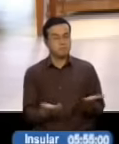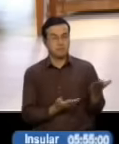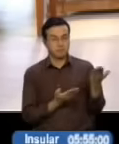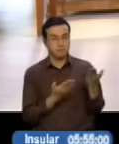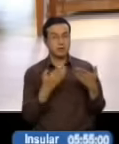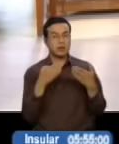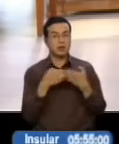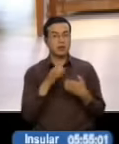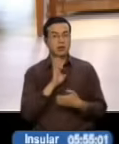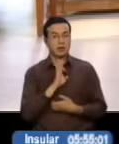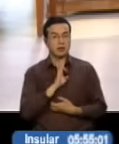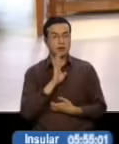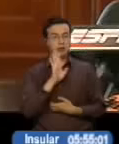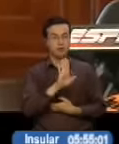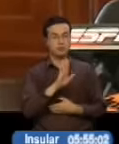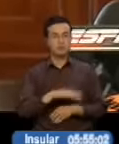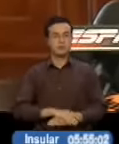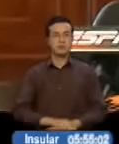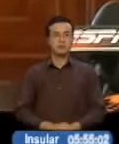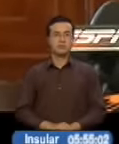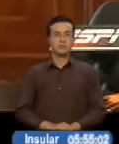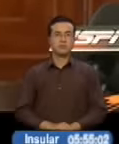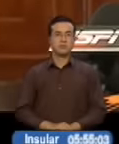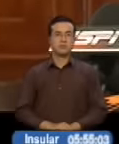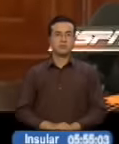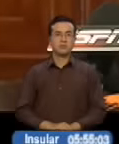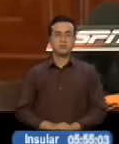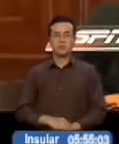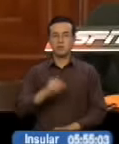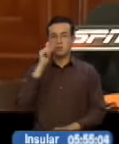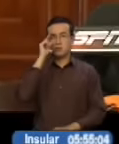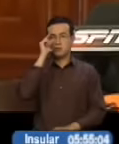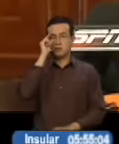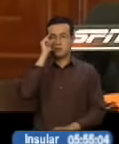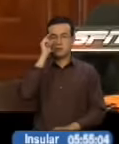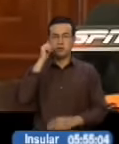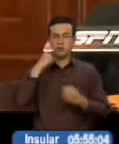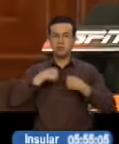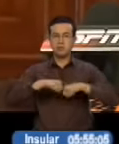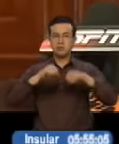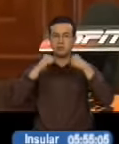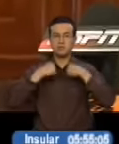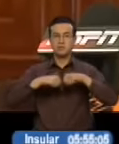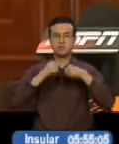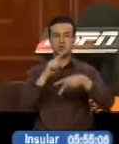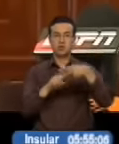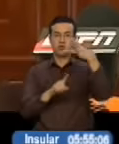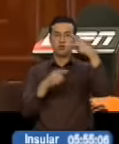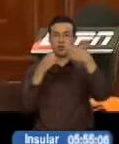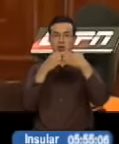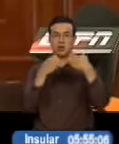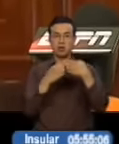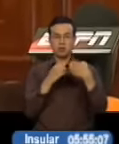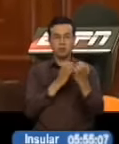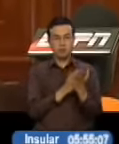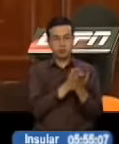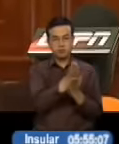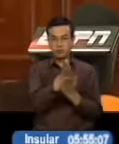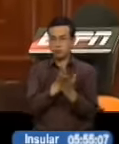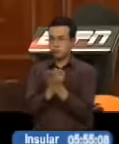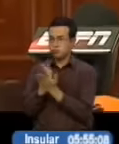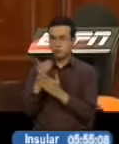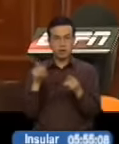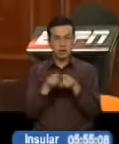estratega del conjunto de Nacional. Va a ser muy intensa, dos conjuntos que han hecho un caminar